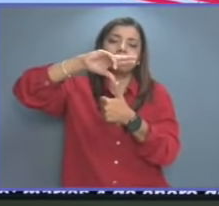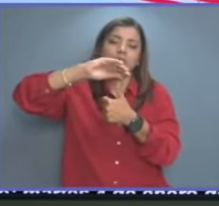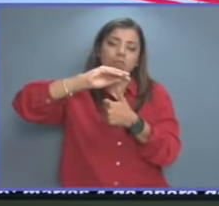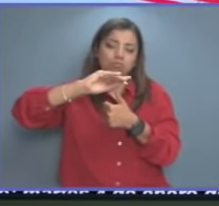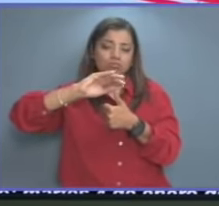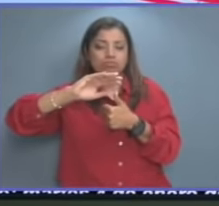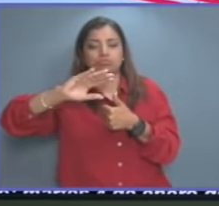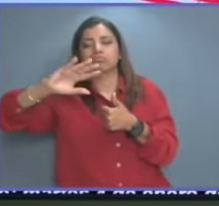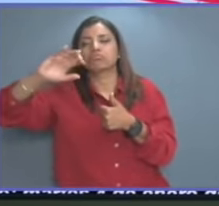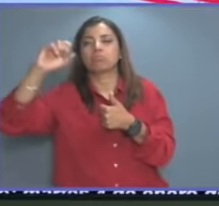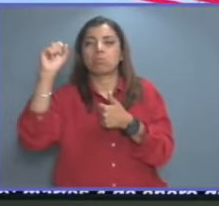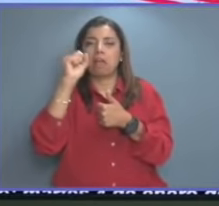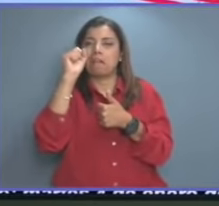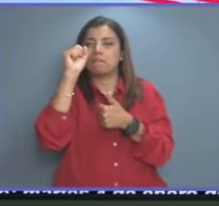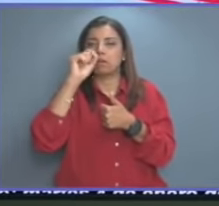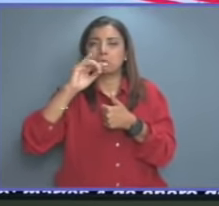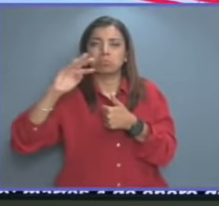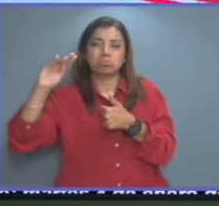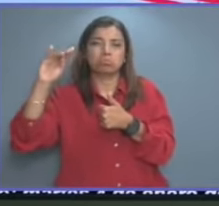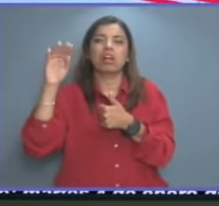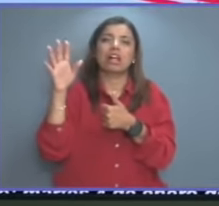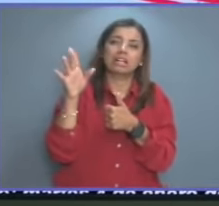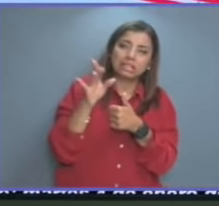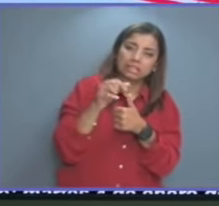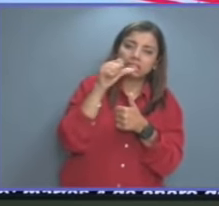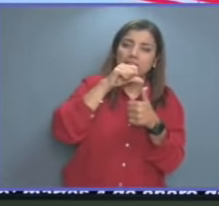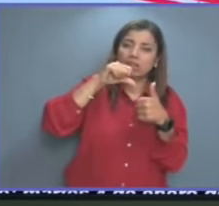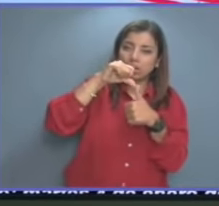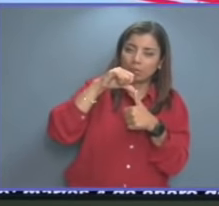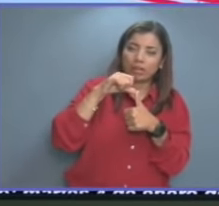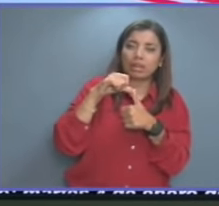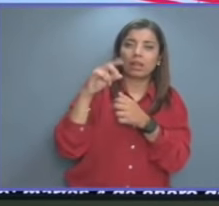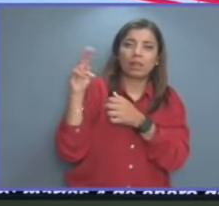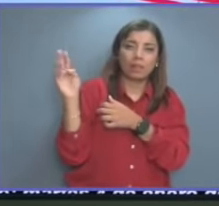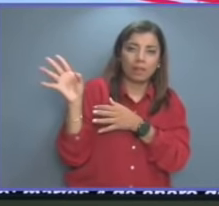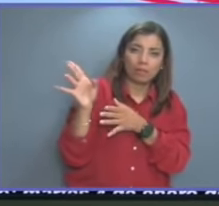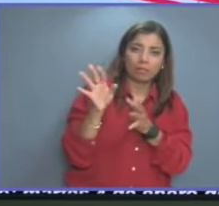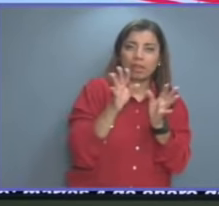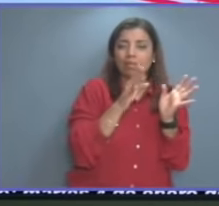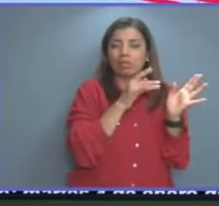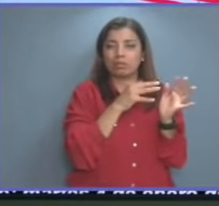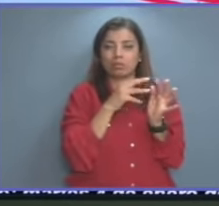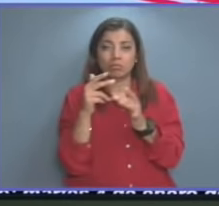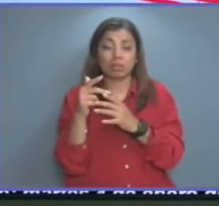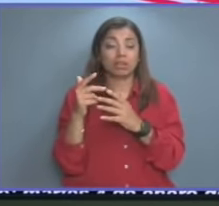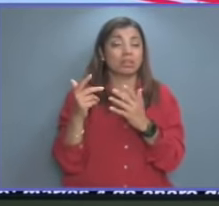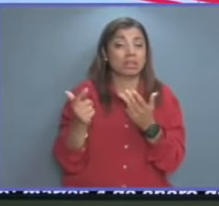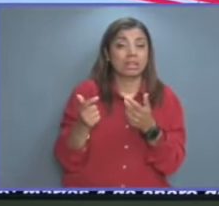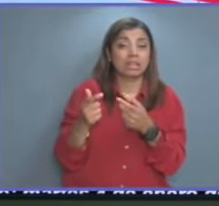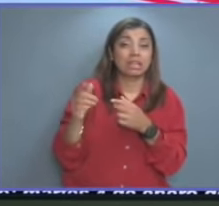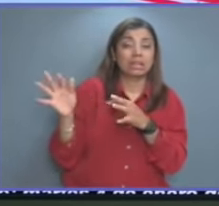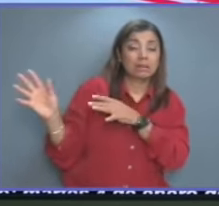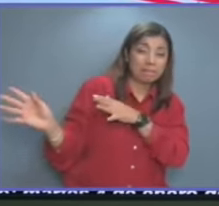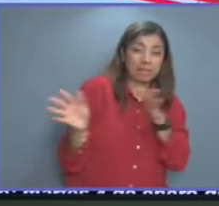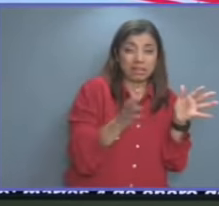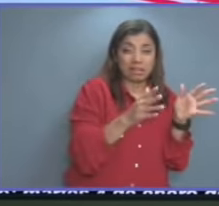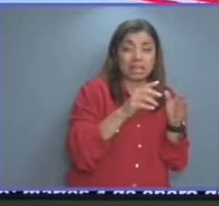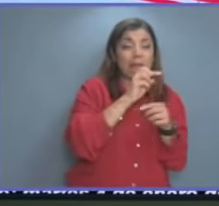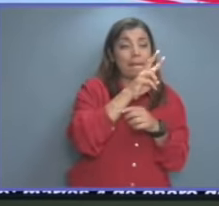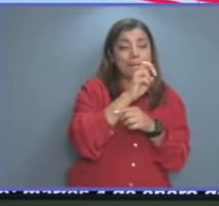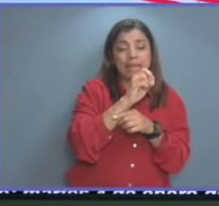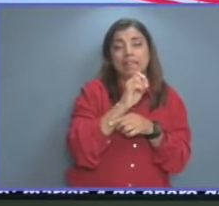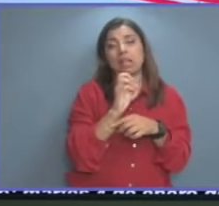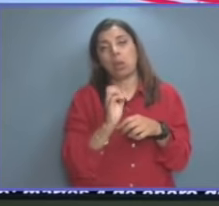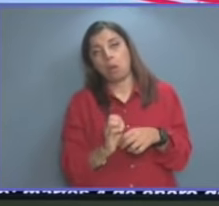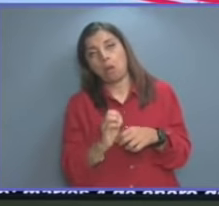ligeramente acelerado sobre la región de centroamérica y mantiene vientos de componente noreste sobre el territorio nacional con velocidades entre los 20 a 30